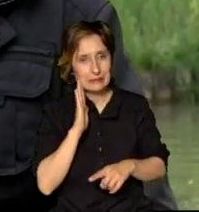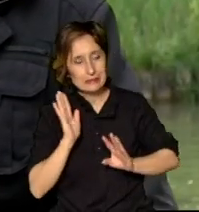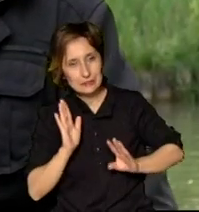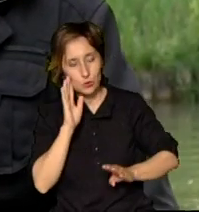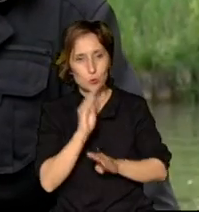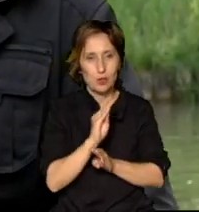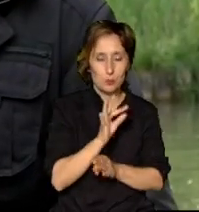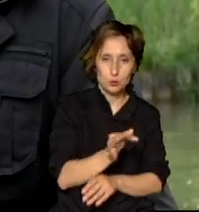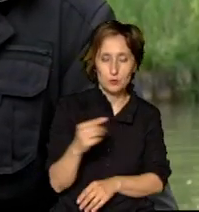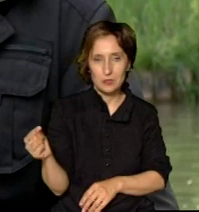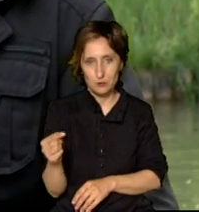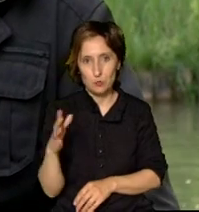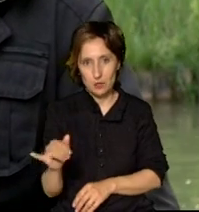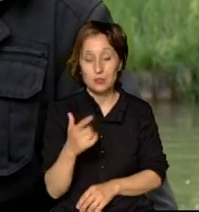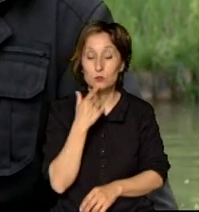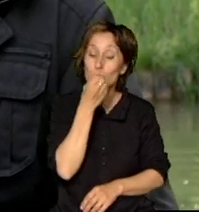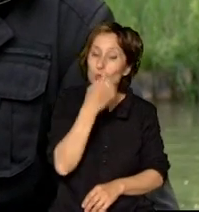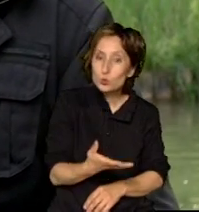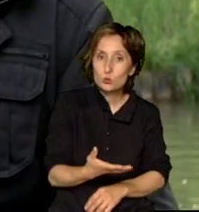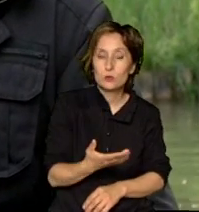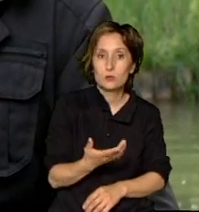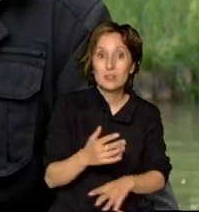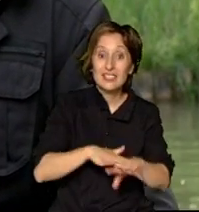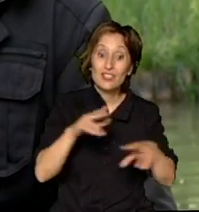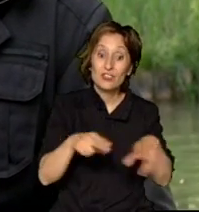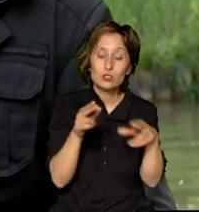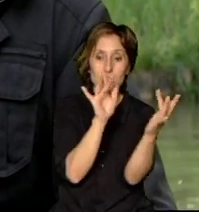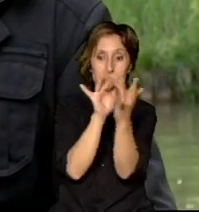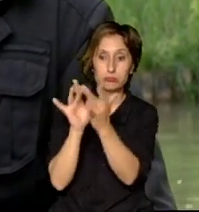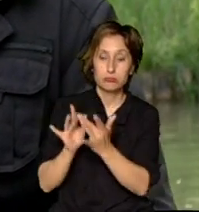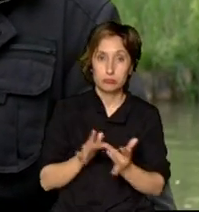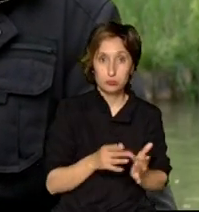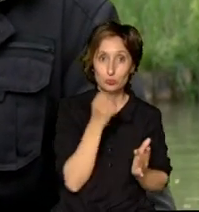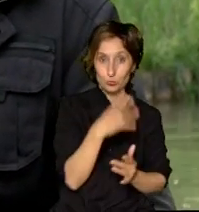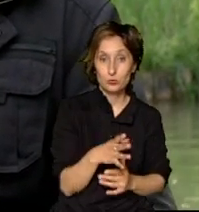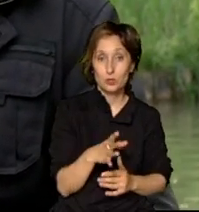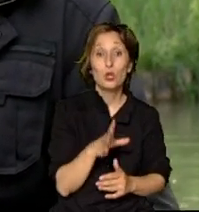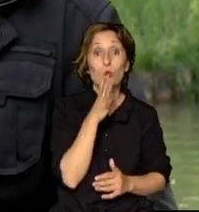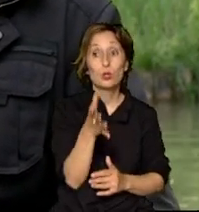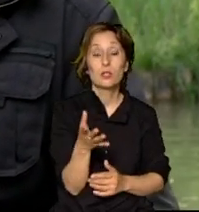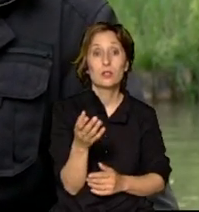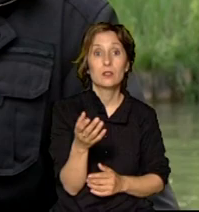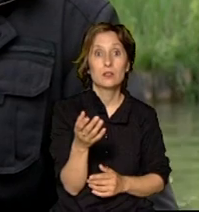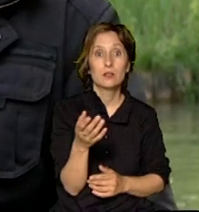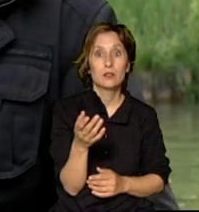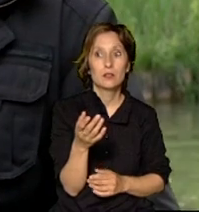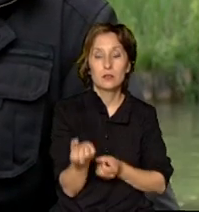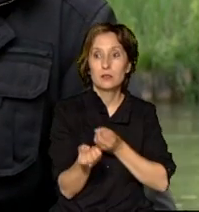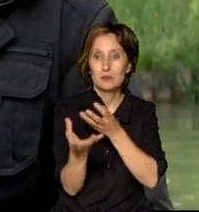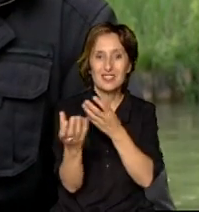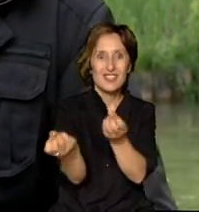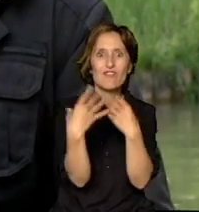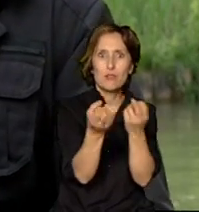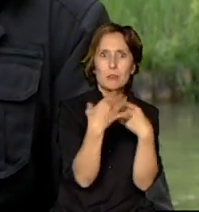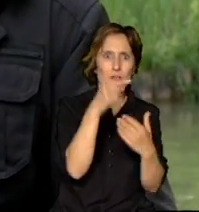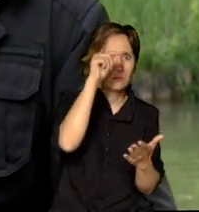lado, para nosotros es muy bueno estar presente en las redes sociales porque tenemos información de retorno a tiempo real,